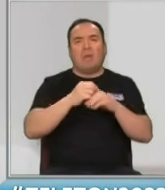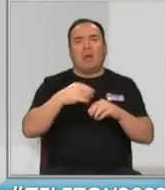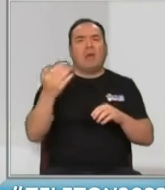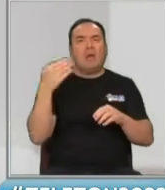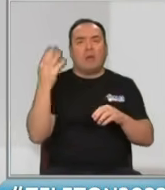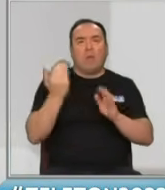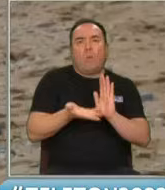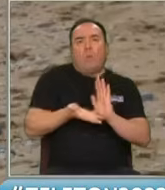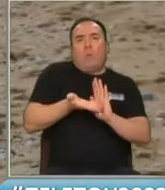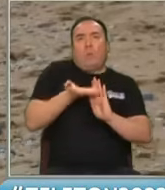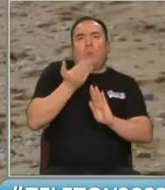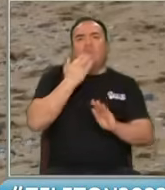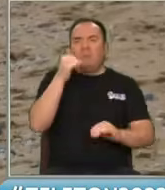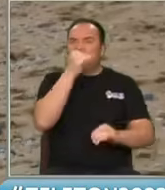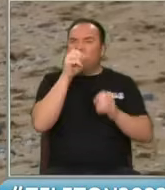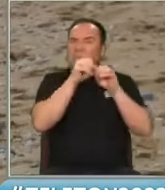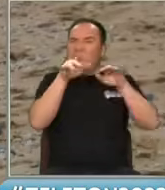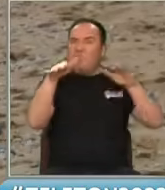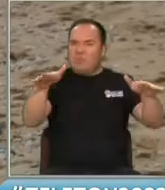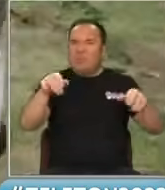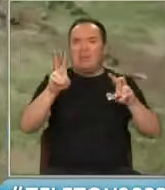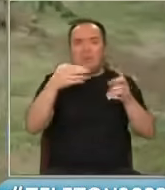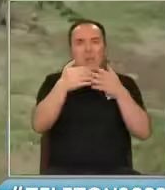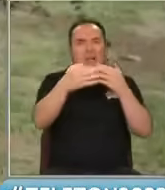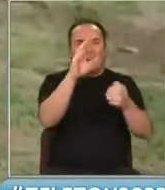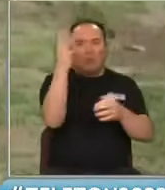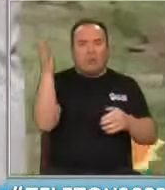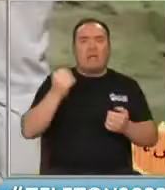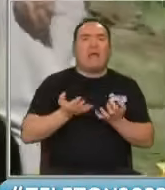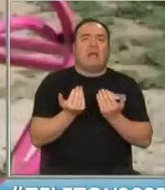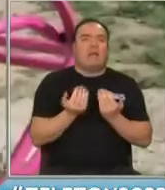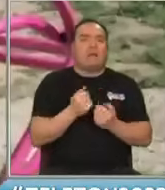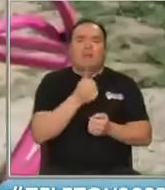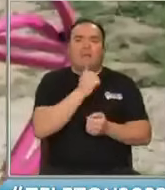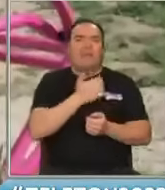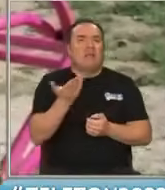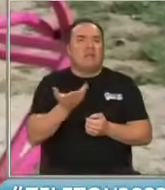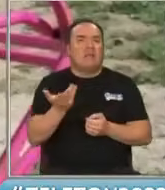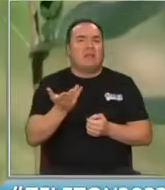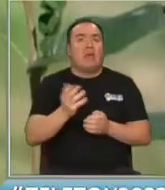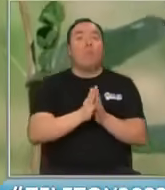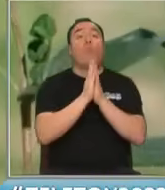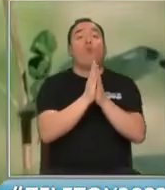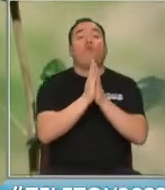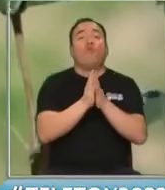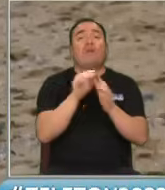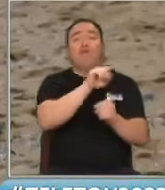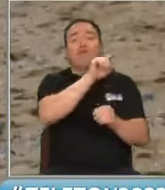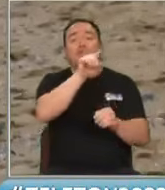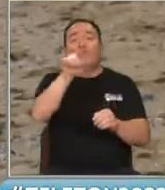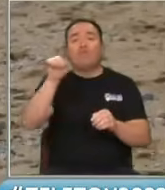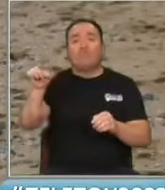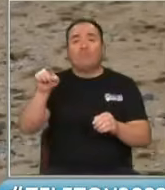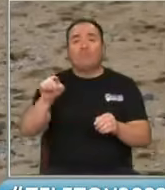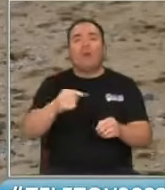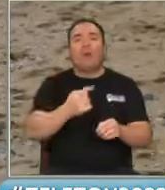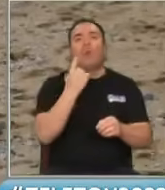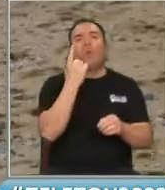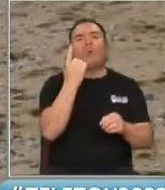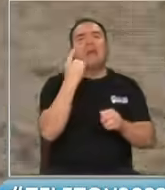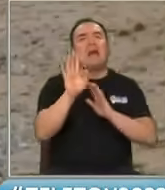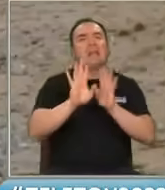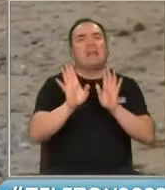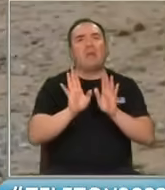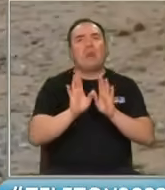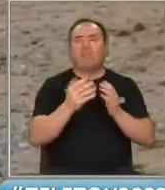y la contaminación. El medio ambiente necesita una cosa, por favor, señores. Una cosa nada